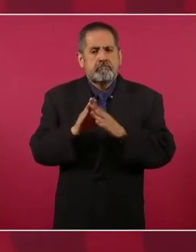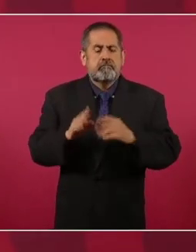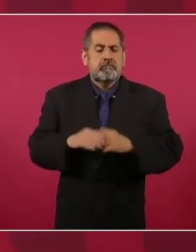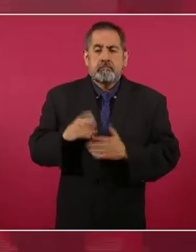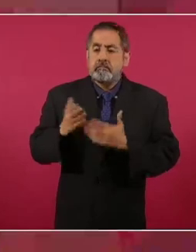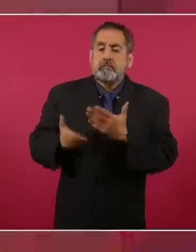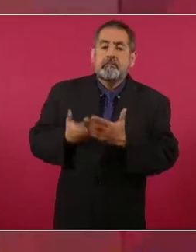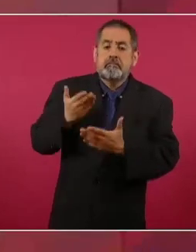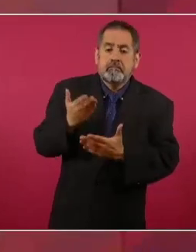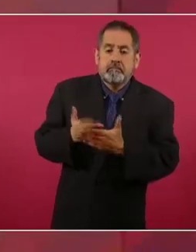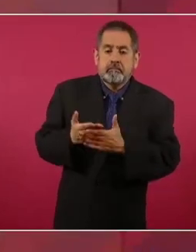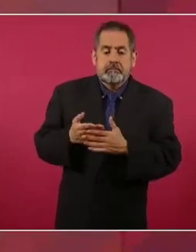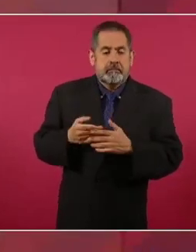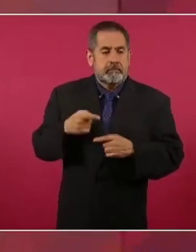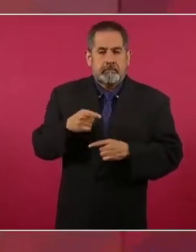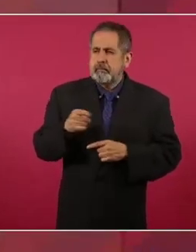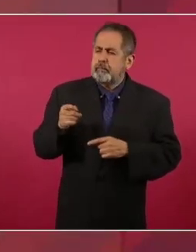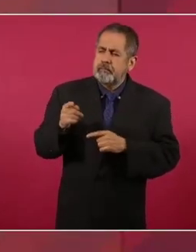pidiendo que no me pase nada.